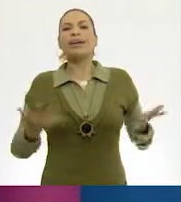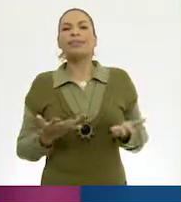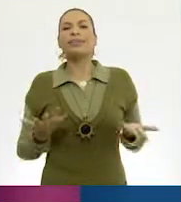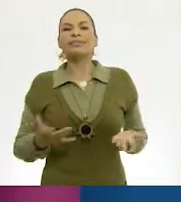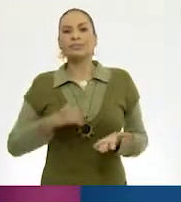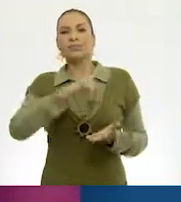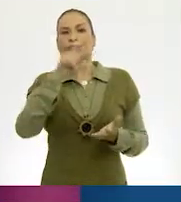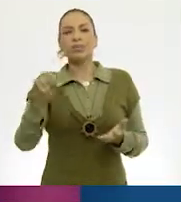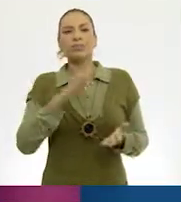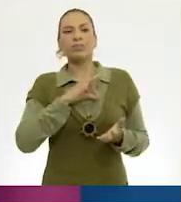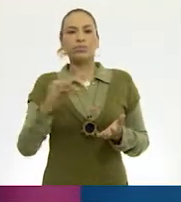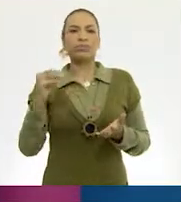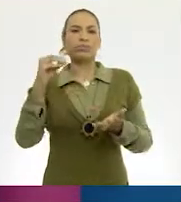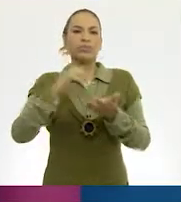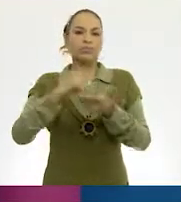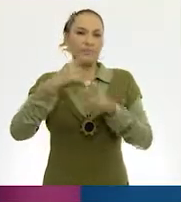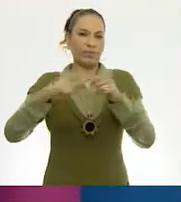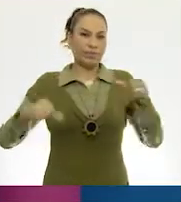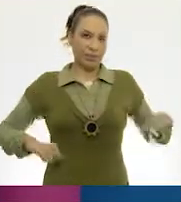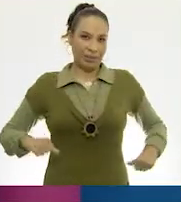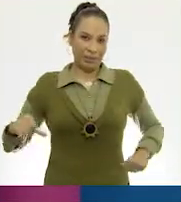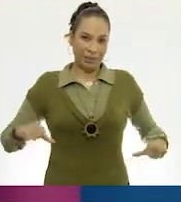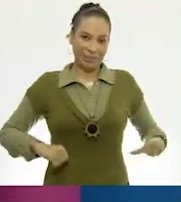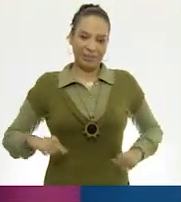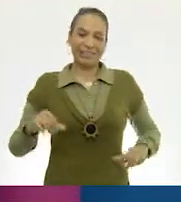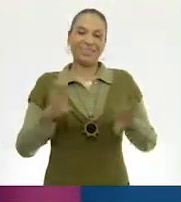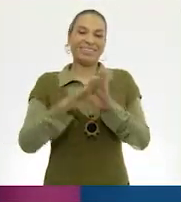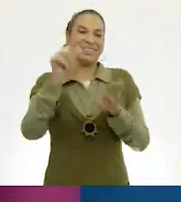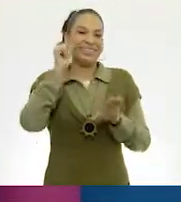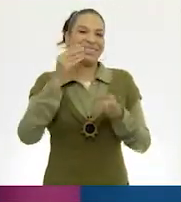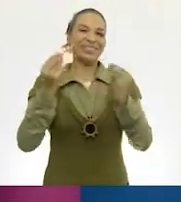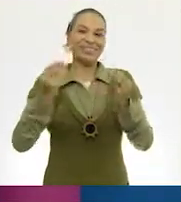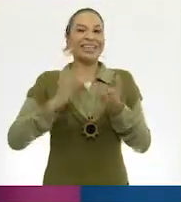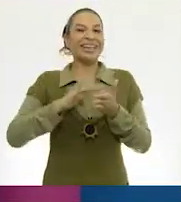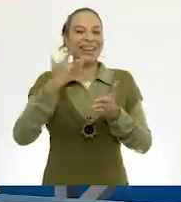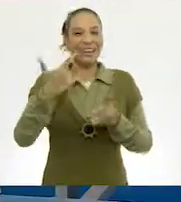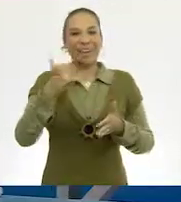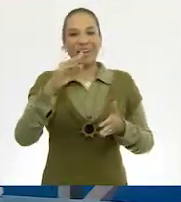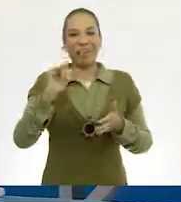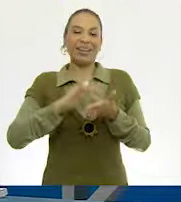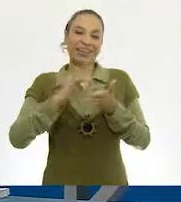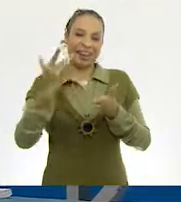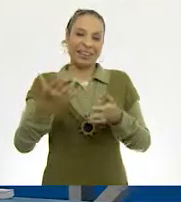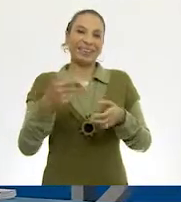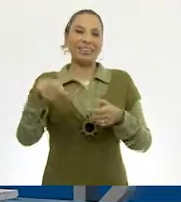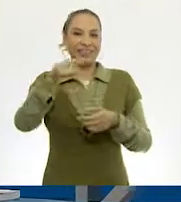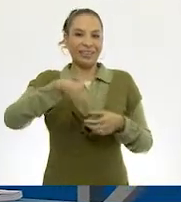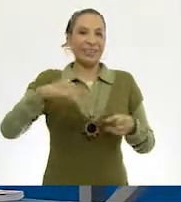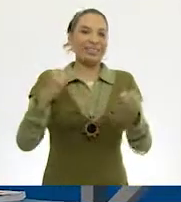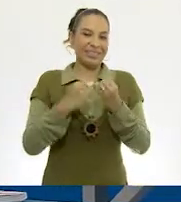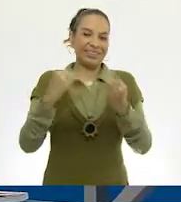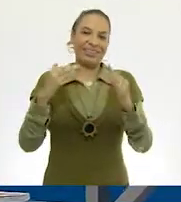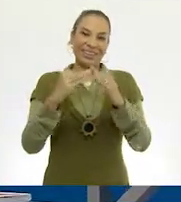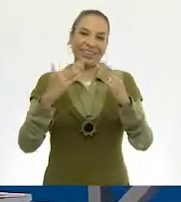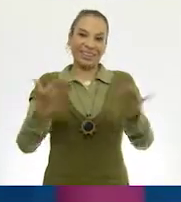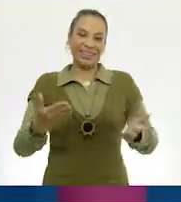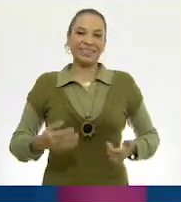y después pueden completar su actividad. Gaby, como siempre, muchas gracias. A ti, María, muchas gracias, y a ustedes también ahí en